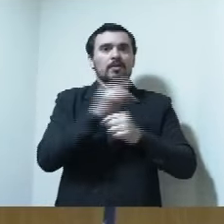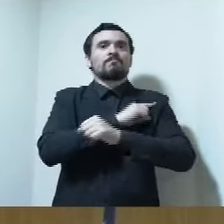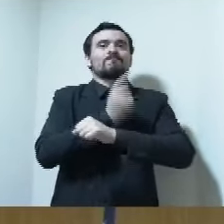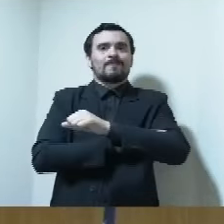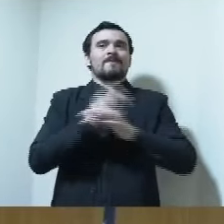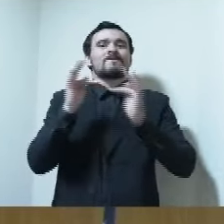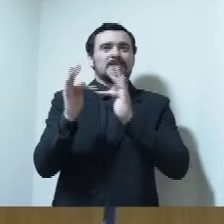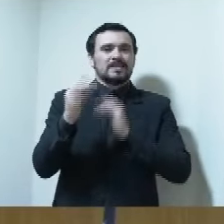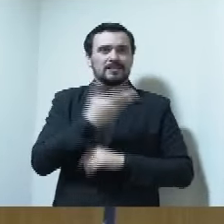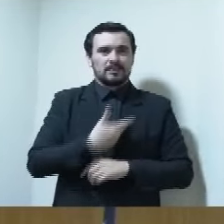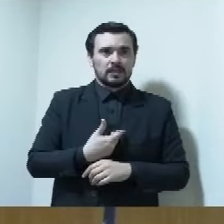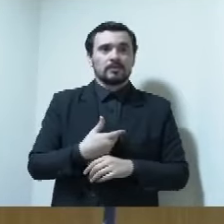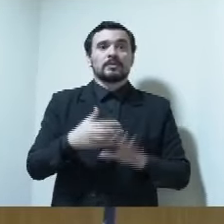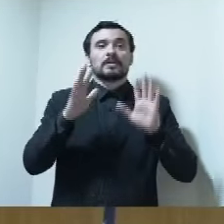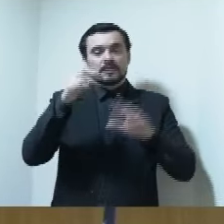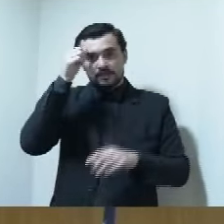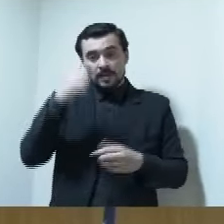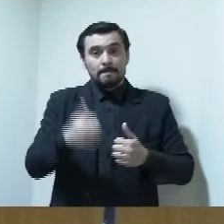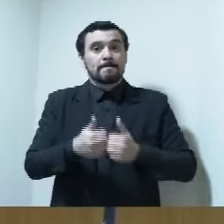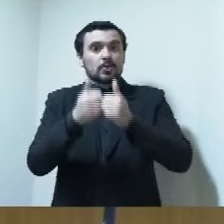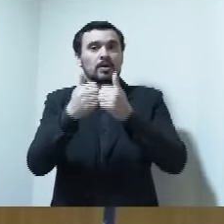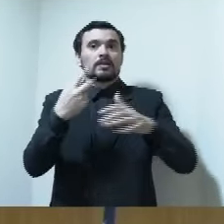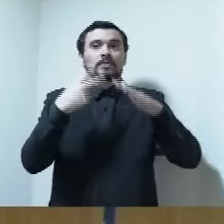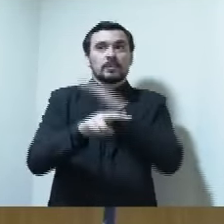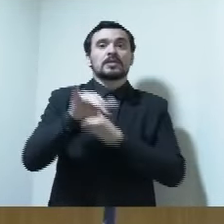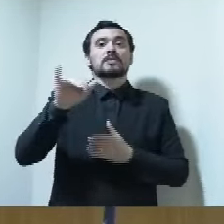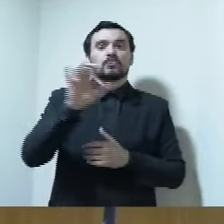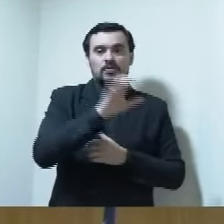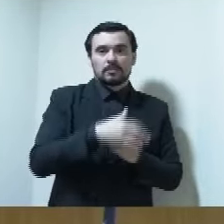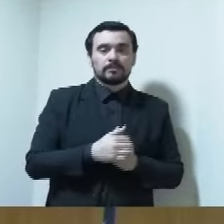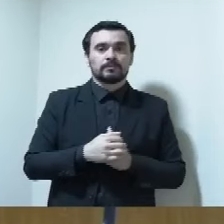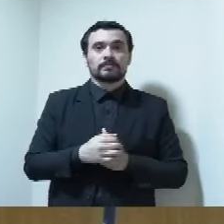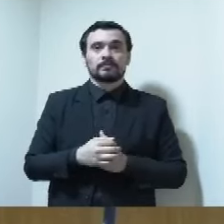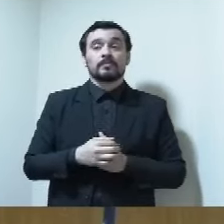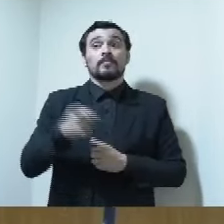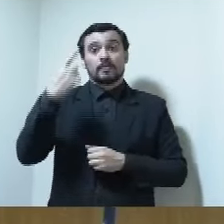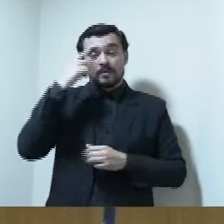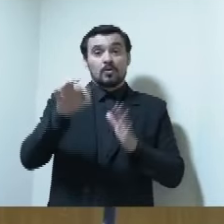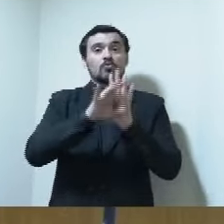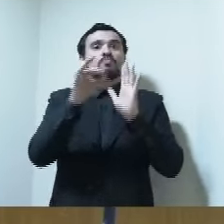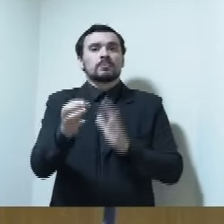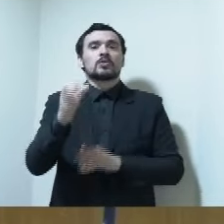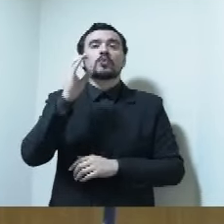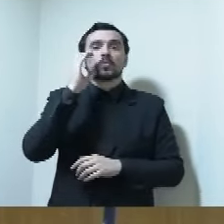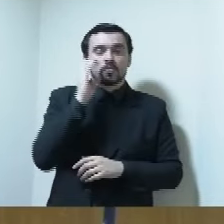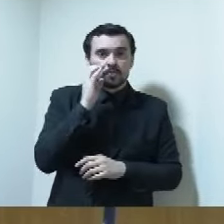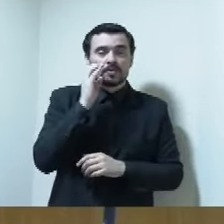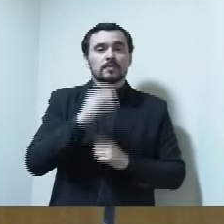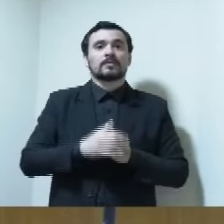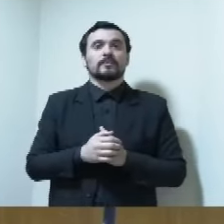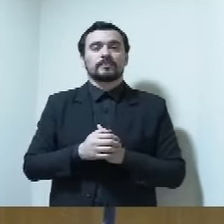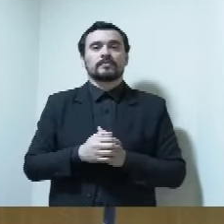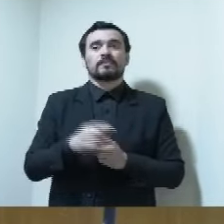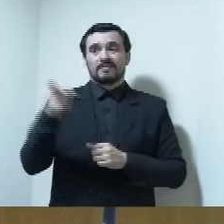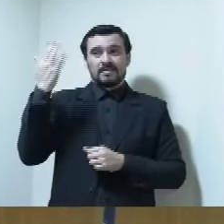finanzas públicas, basadas en mejorar la transparencia y la institucionalidad. Tras cumplir con los compromisos y deudas acumuladas durante